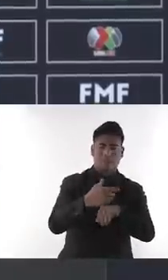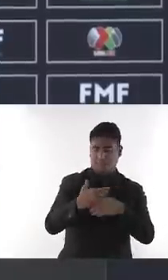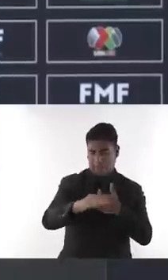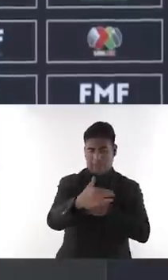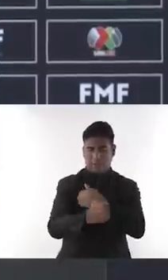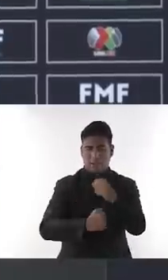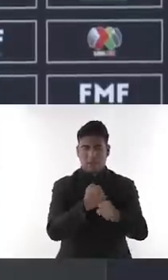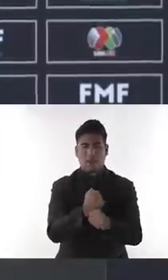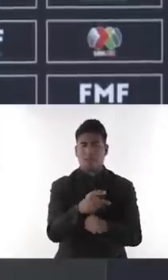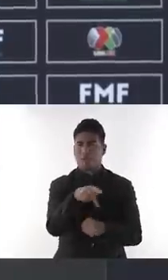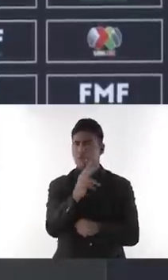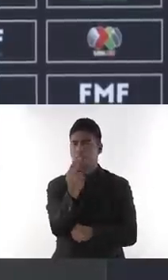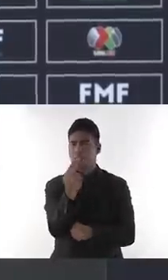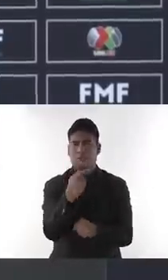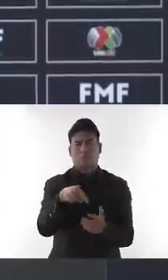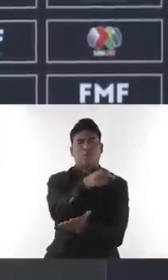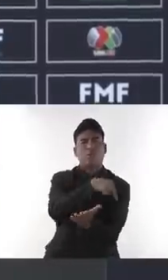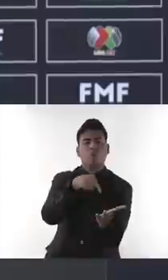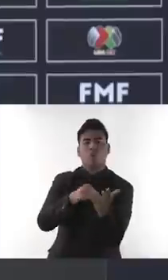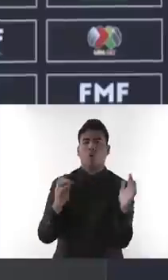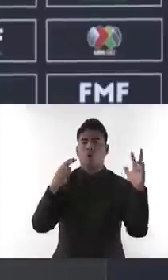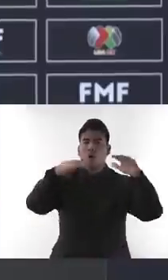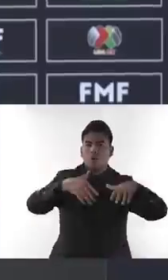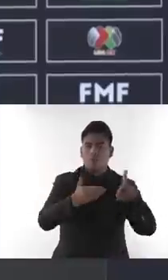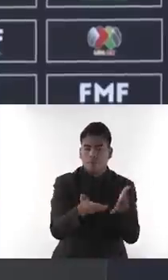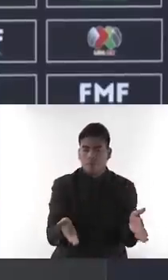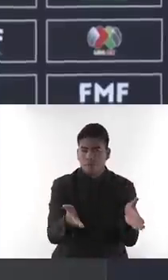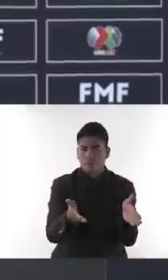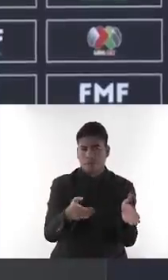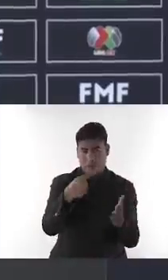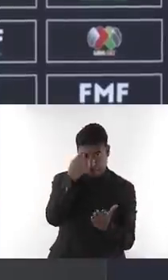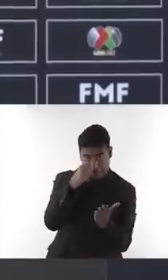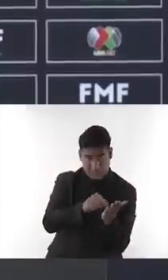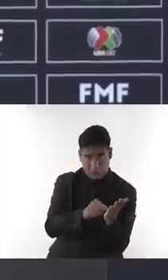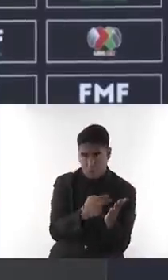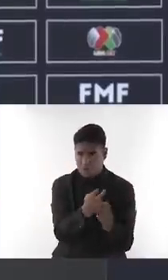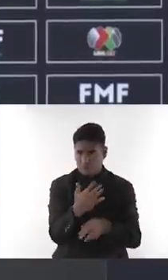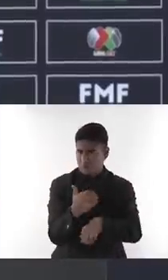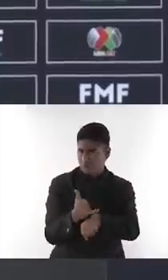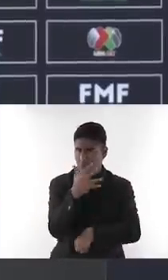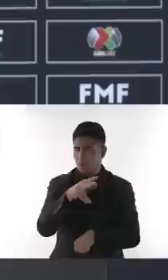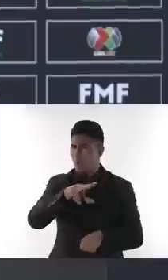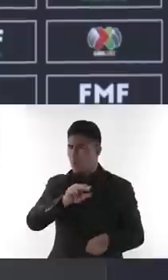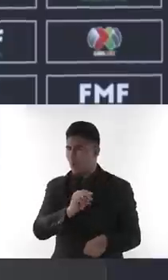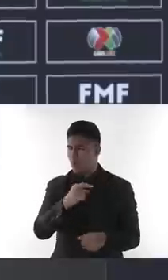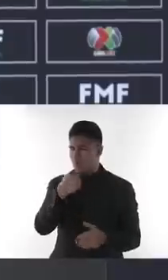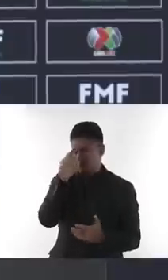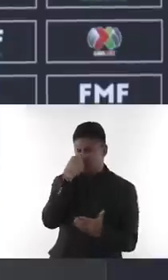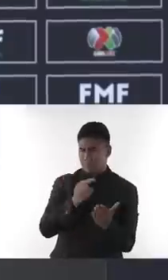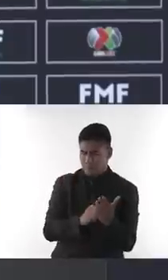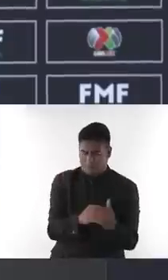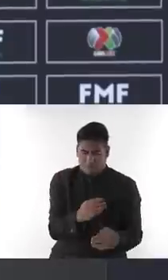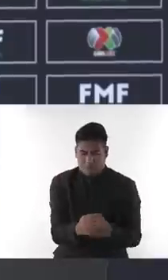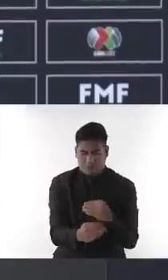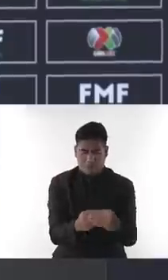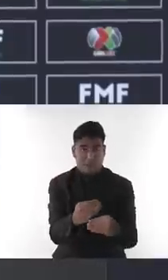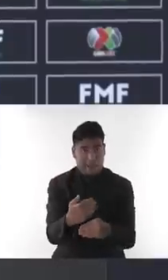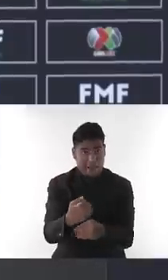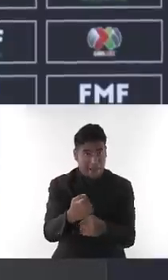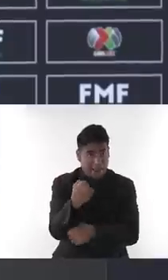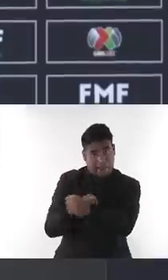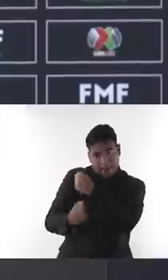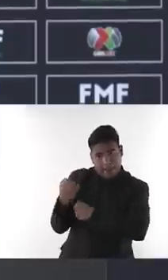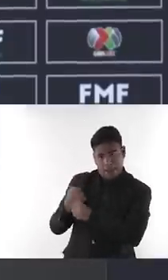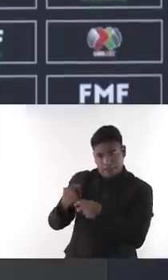infraestructura. Entonces, no lo veo yo como obstáculos, creo que es un proceso que empezó el año pasado y